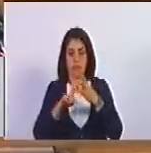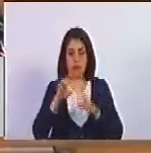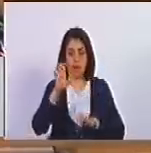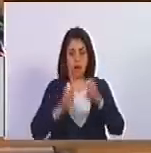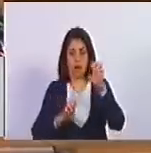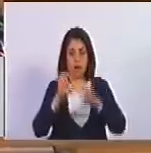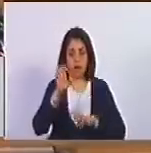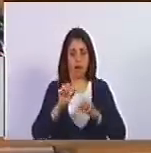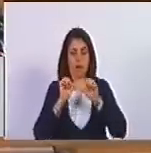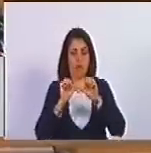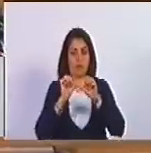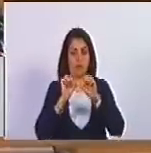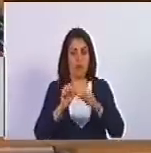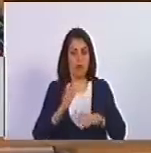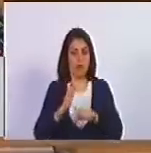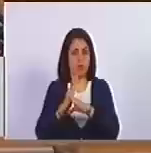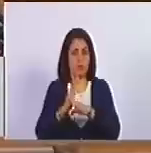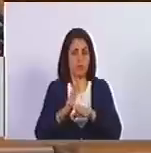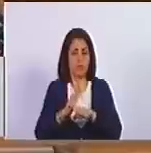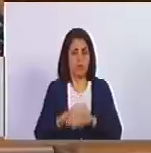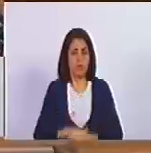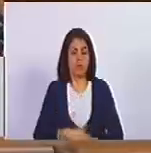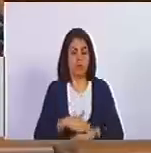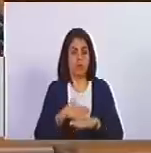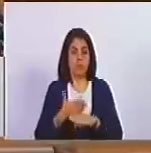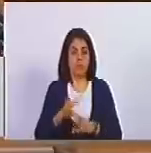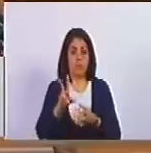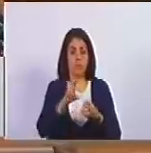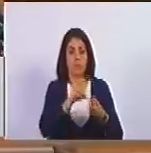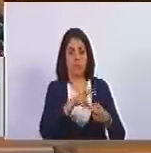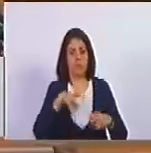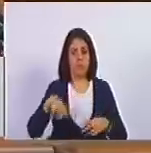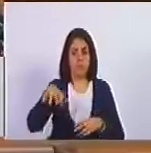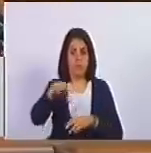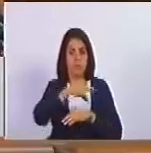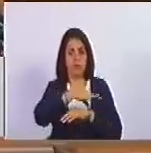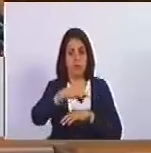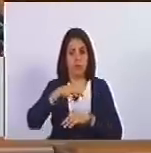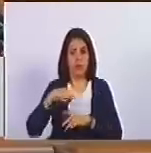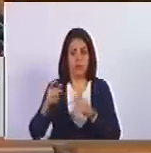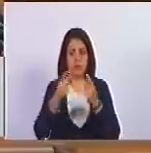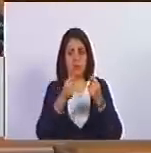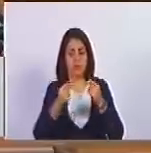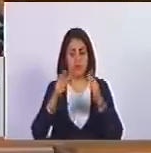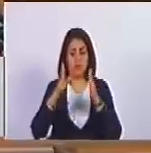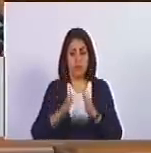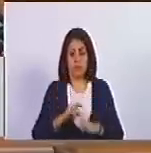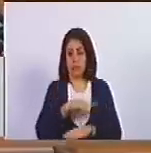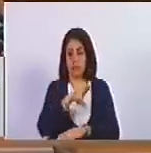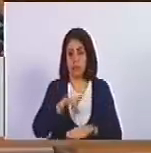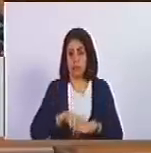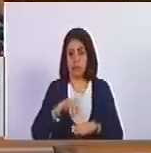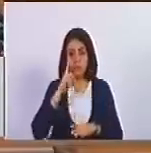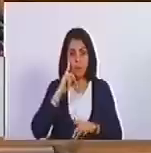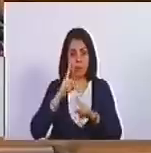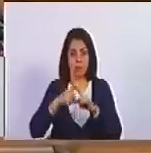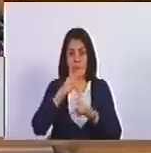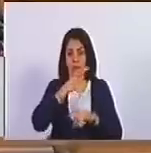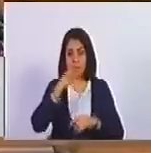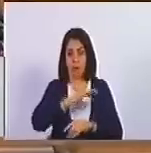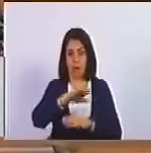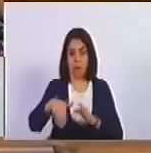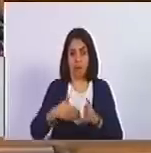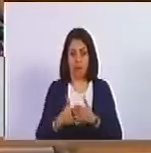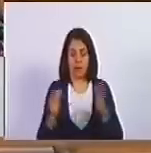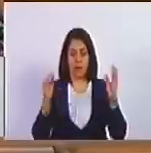Evaluar permanentemente el impacto de los tributos estatales y municipales en la economía nacional, a los fines de garantizar